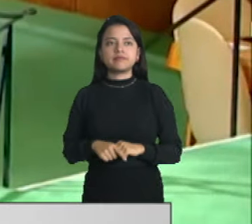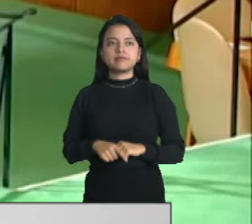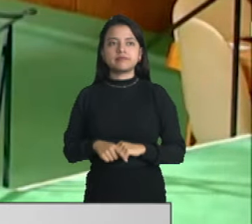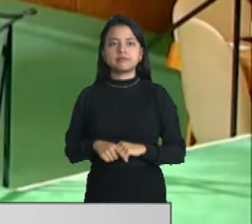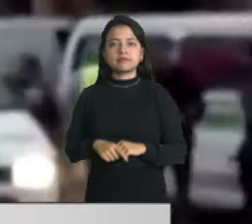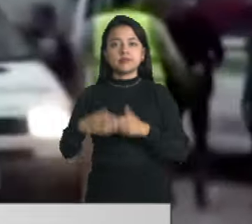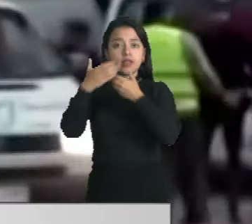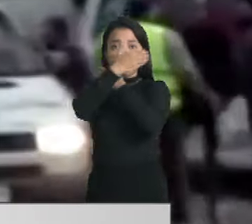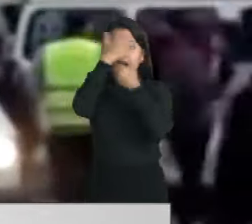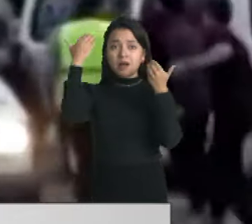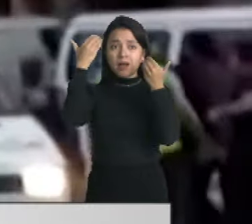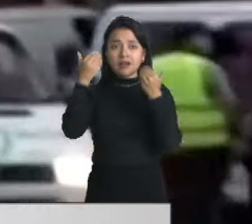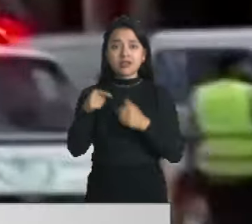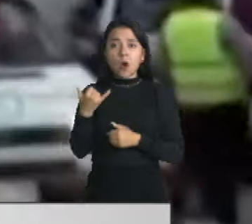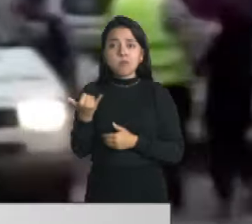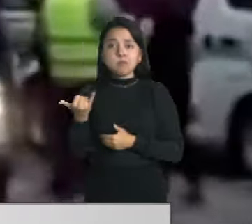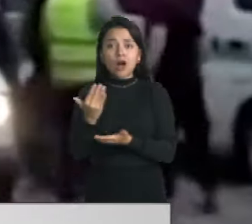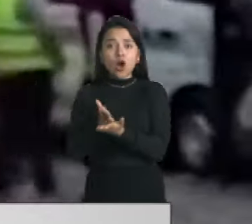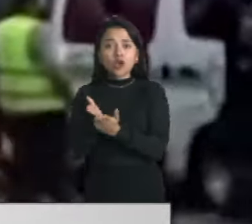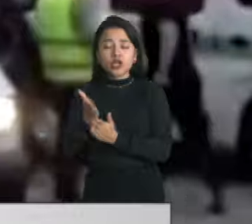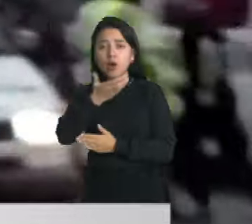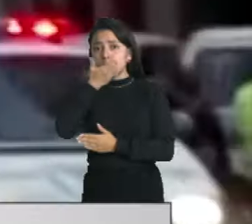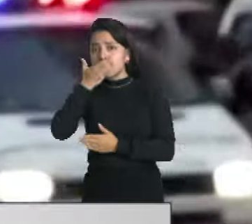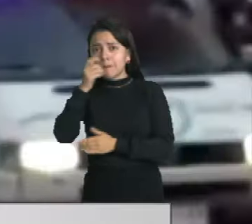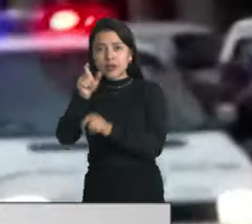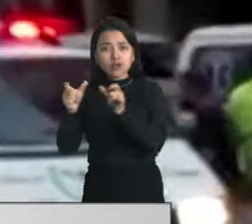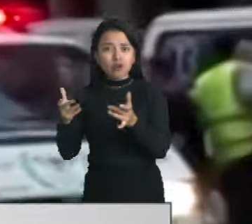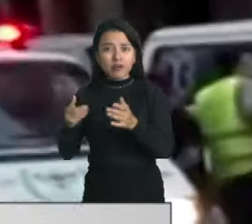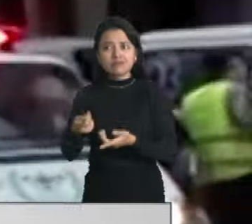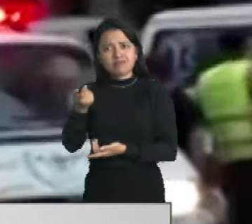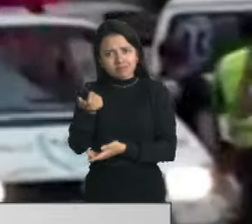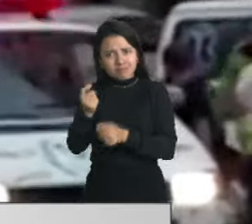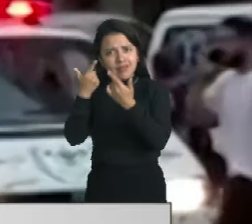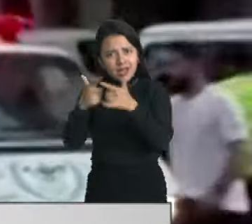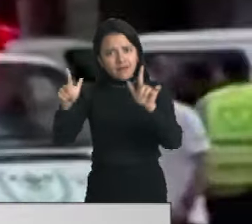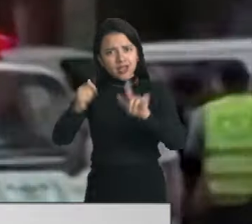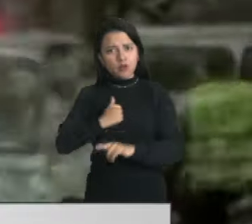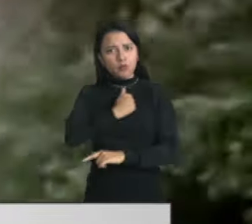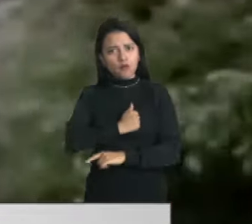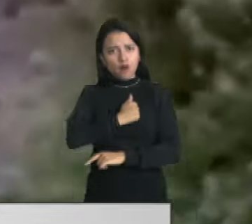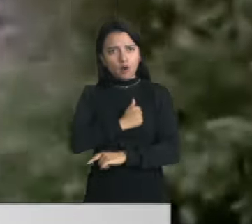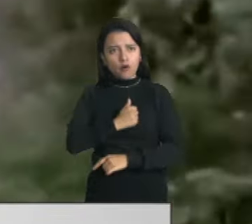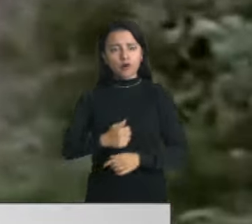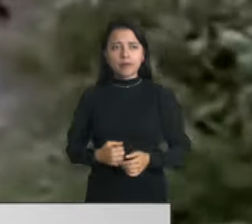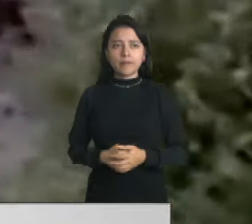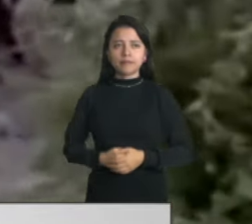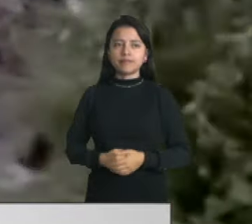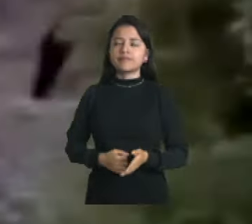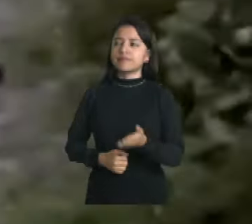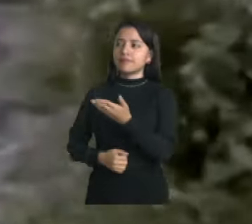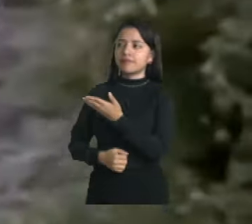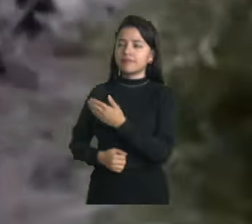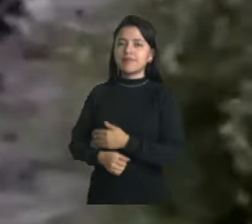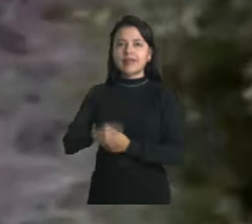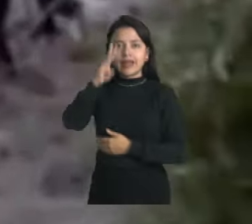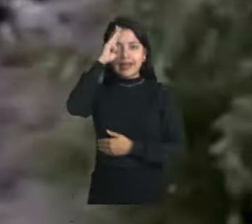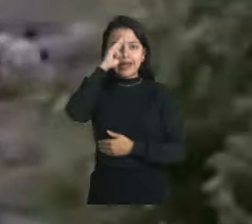Hamas liberar a los rehenes. Por otra parte, en su quinto día de bombardeos al Líbano, el ejército israelí